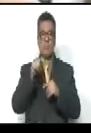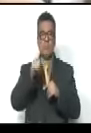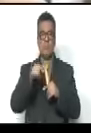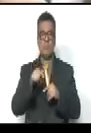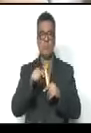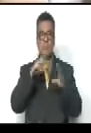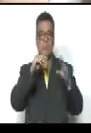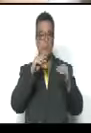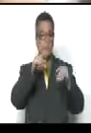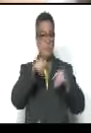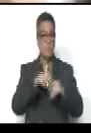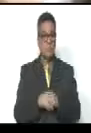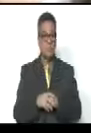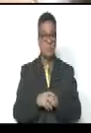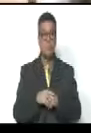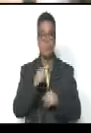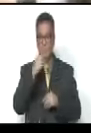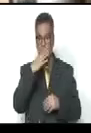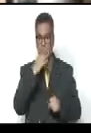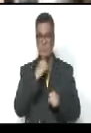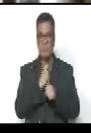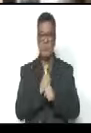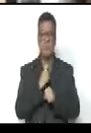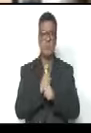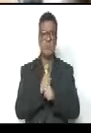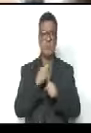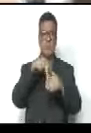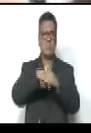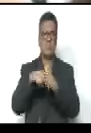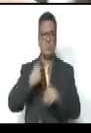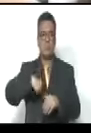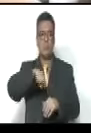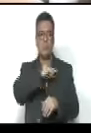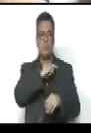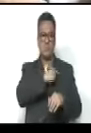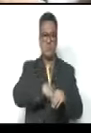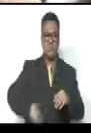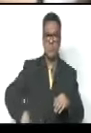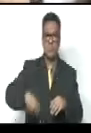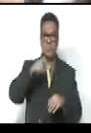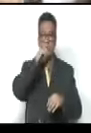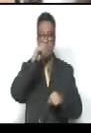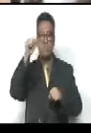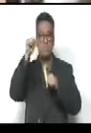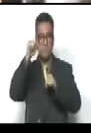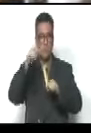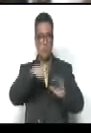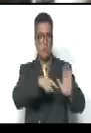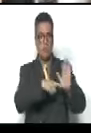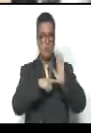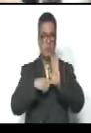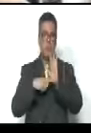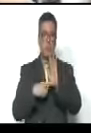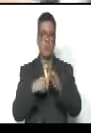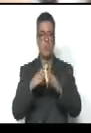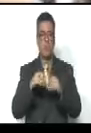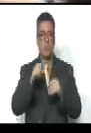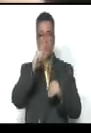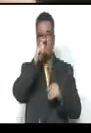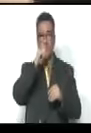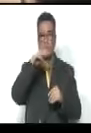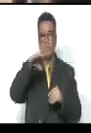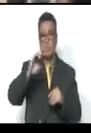para hablar sobre la extraordinaria participación que tuvo nuestro presidente Nicolás Maduro ante la cumbre anual de la